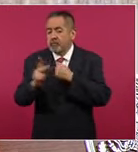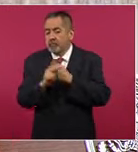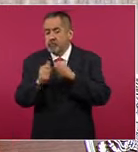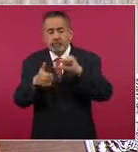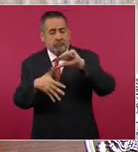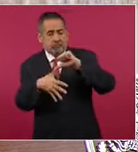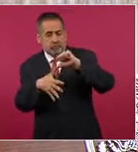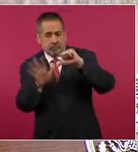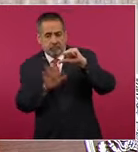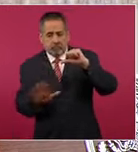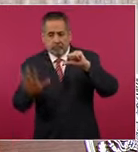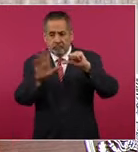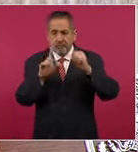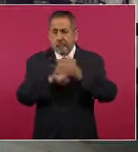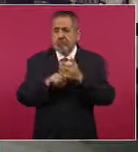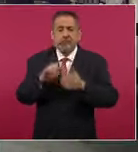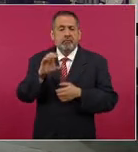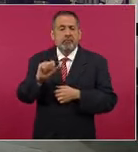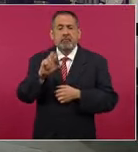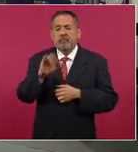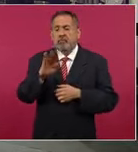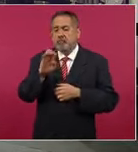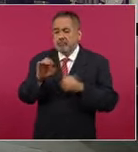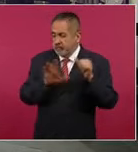América Latina, del Caribe.